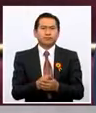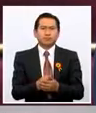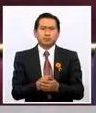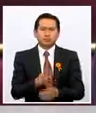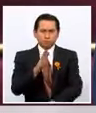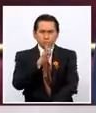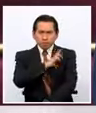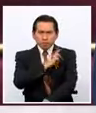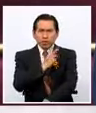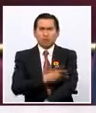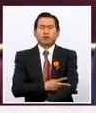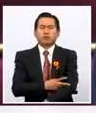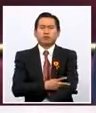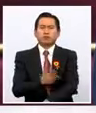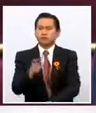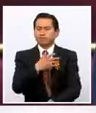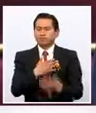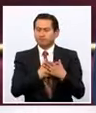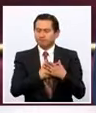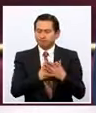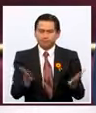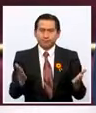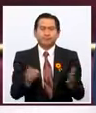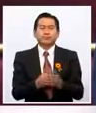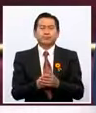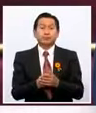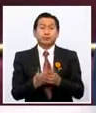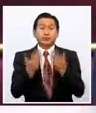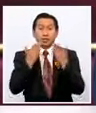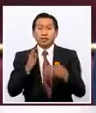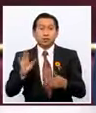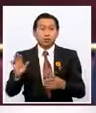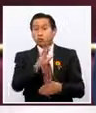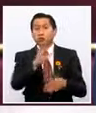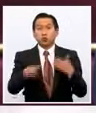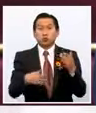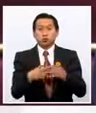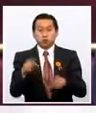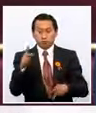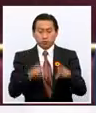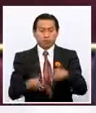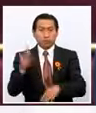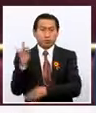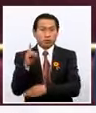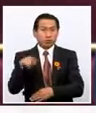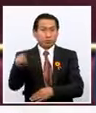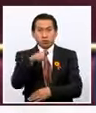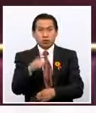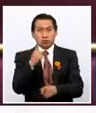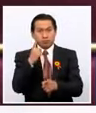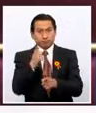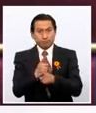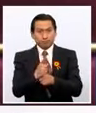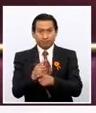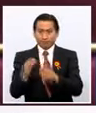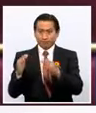con solidaridad gracias a todos los bolivianos que hicieron y que hacen posible las cuarentenas que